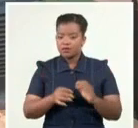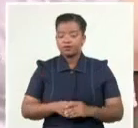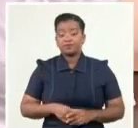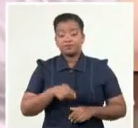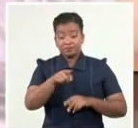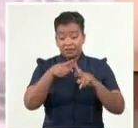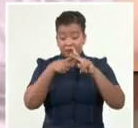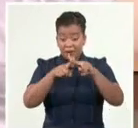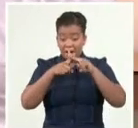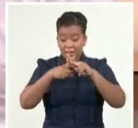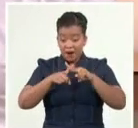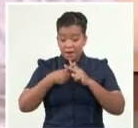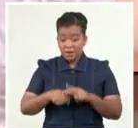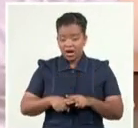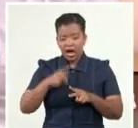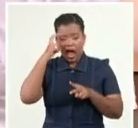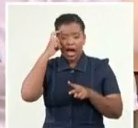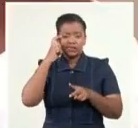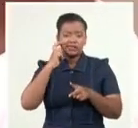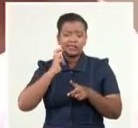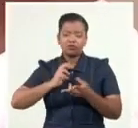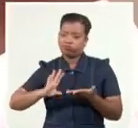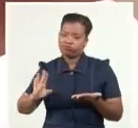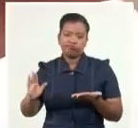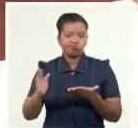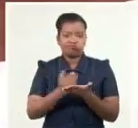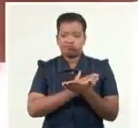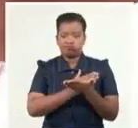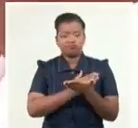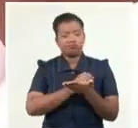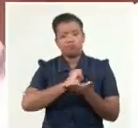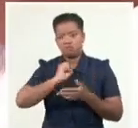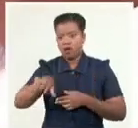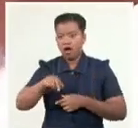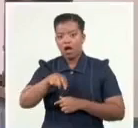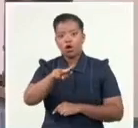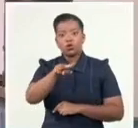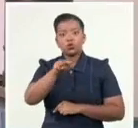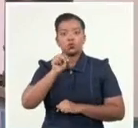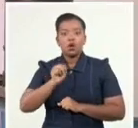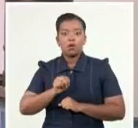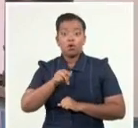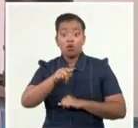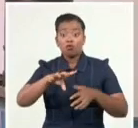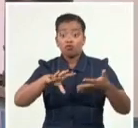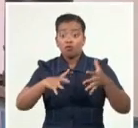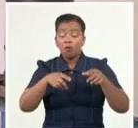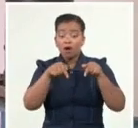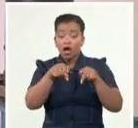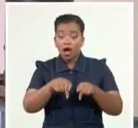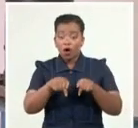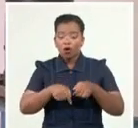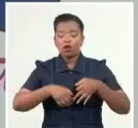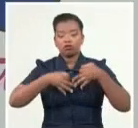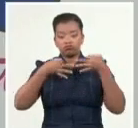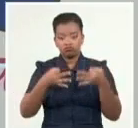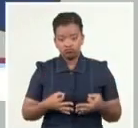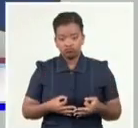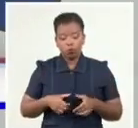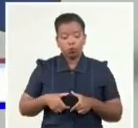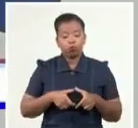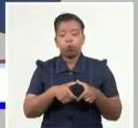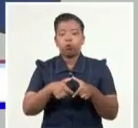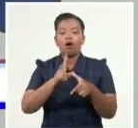reemplaza obsoletos e ineficientes equipos de bombeo. Son medios que ahora aseguran el abasto